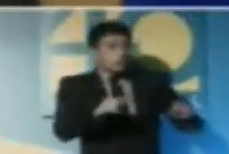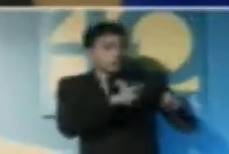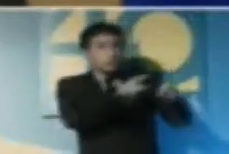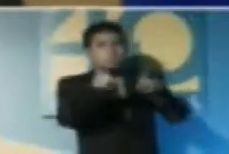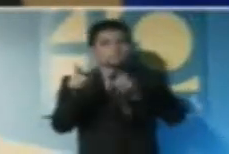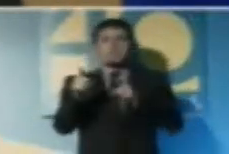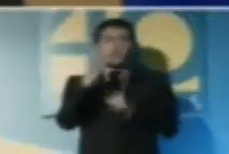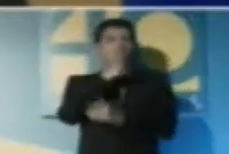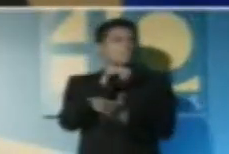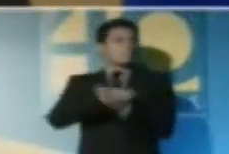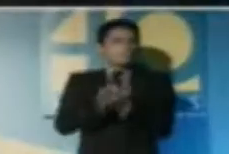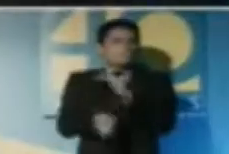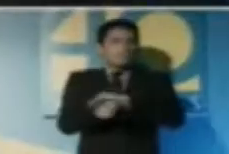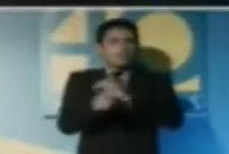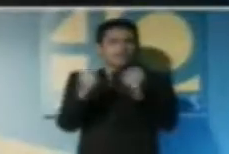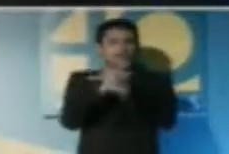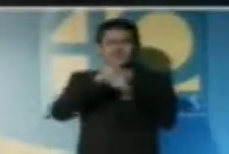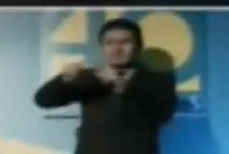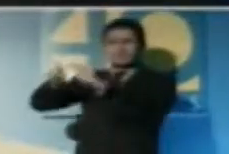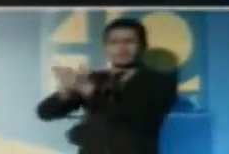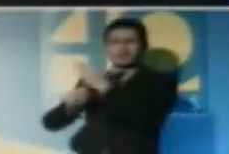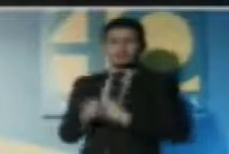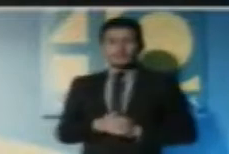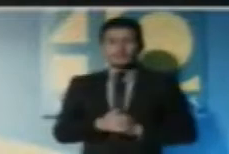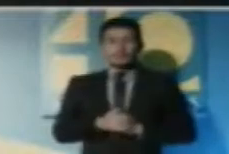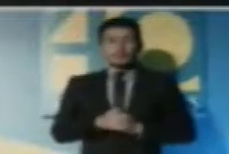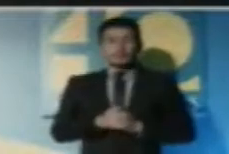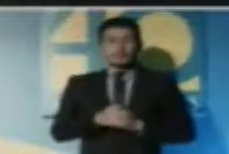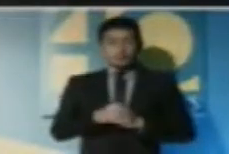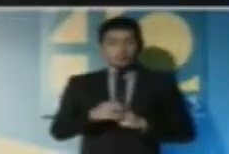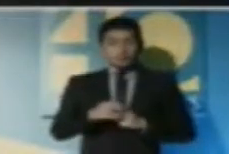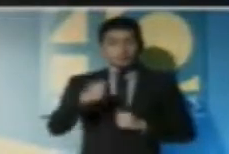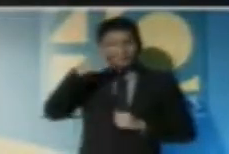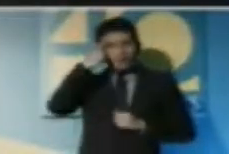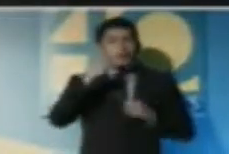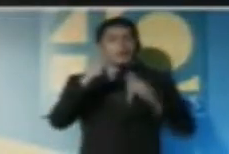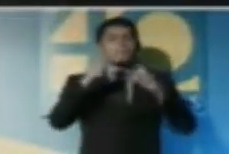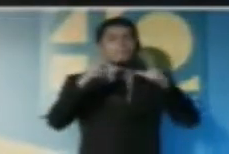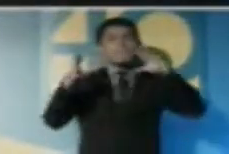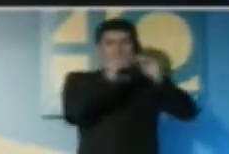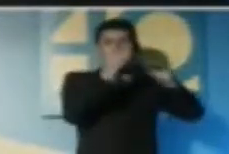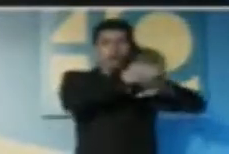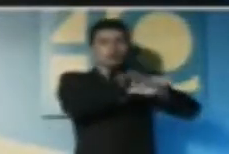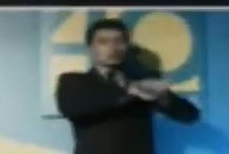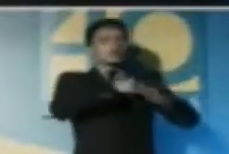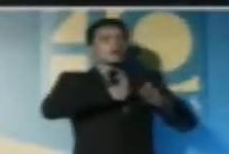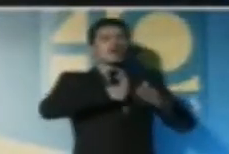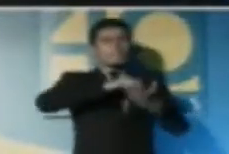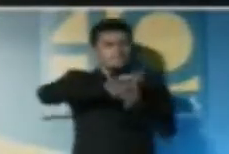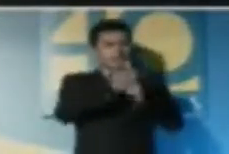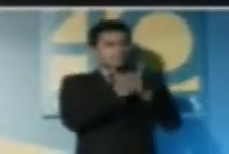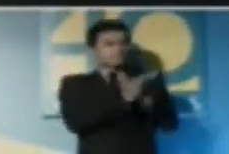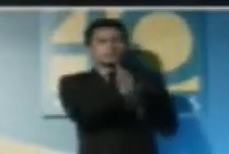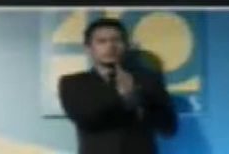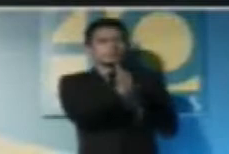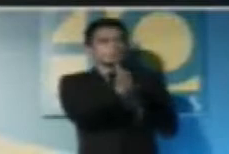de intolerancia. ¿Qué nos ha impedido hacer sostenible la paz a partir de esos pactos? ¿Qué principios y